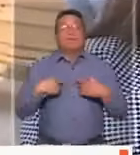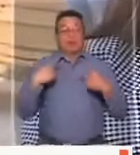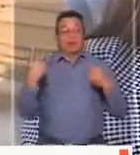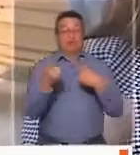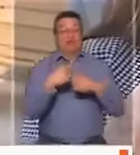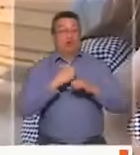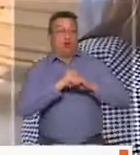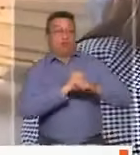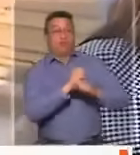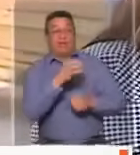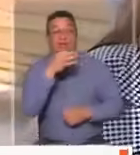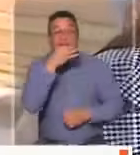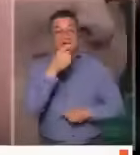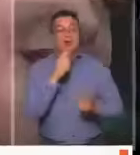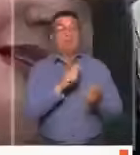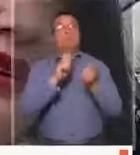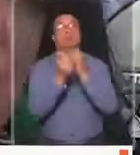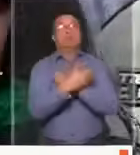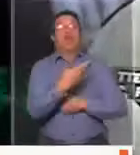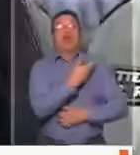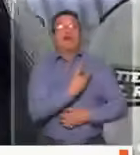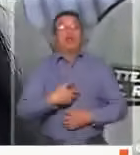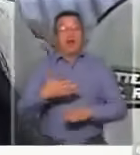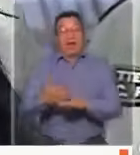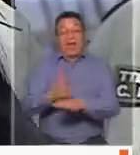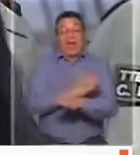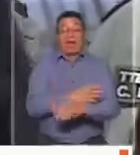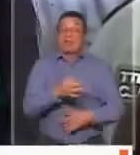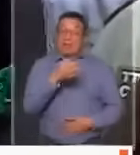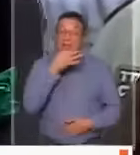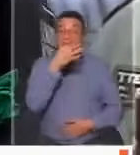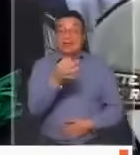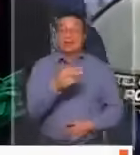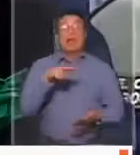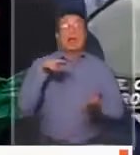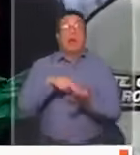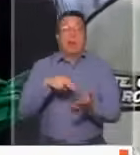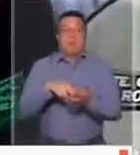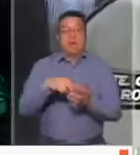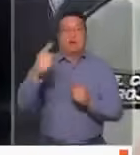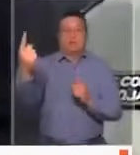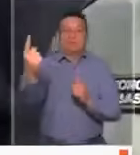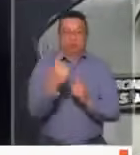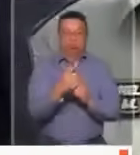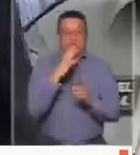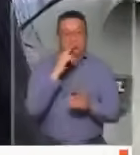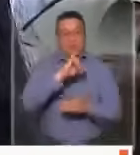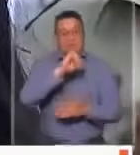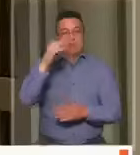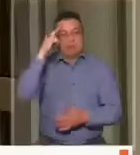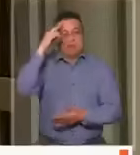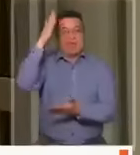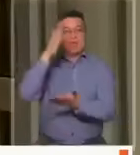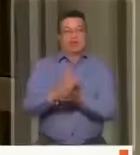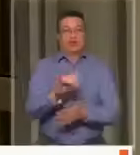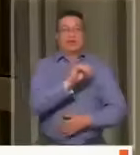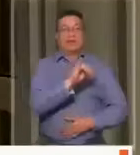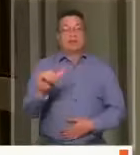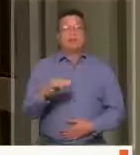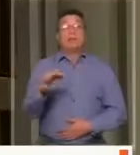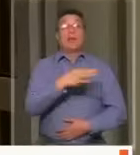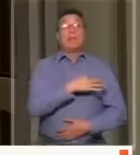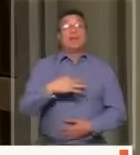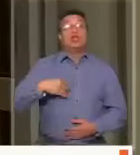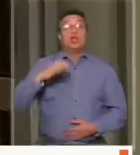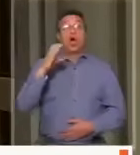leyó como un nuevo giro del gobierno que previamente había dicho que esperarían la formalización de Yáñez para tomar decisiones. Ministro Cordero, le